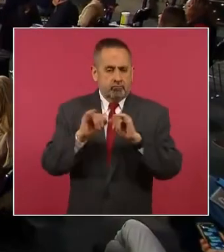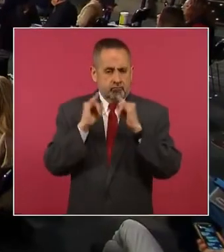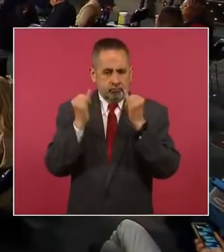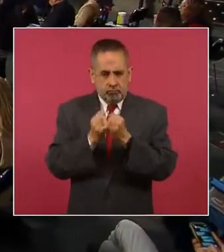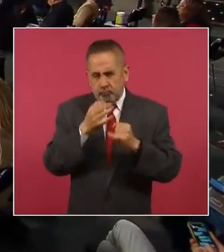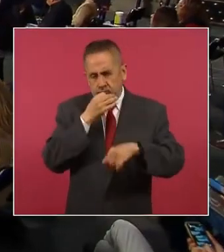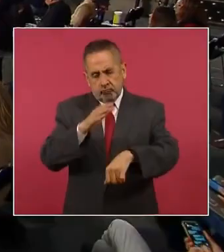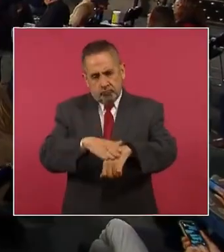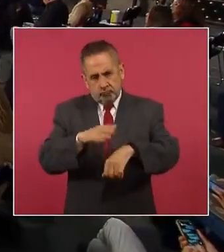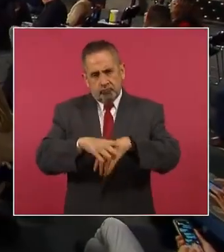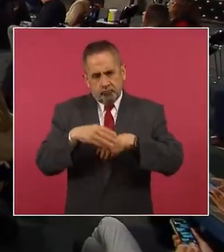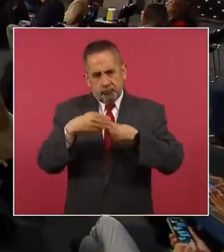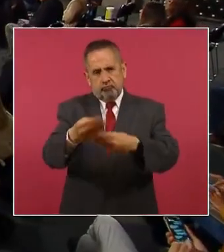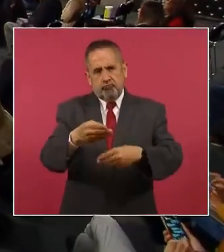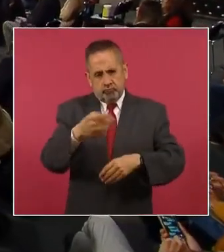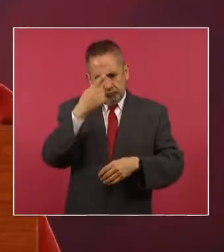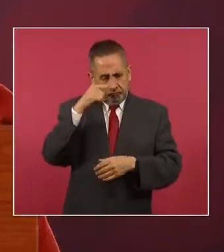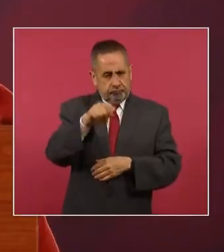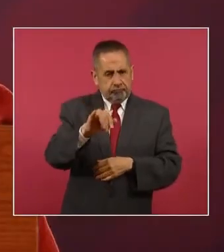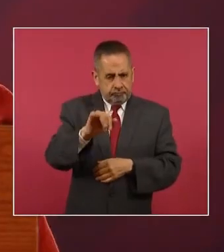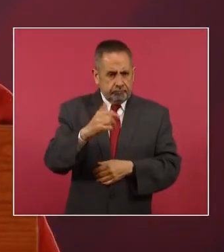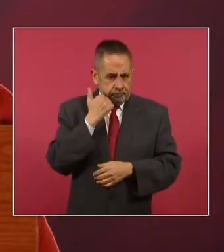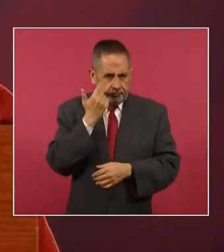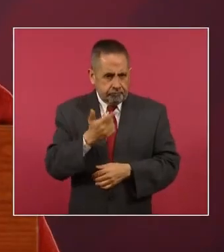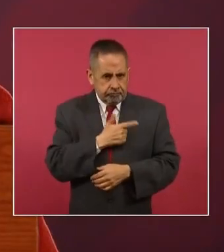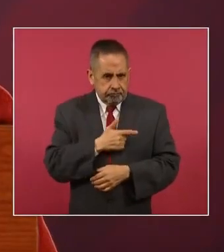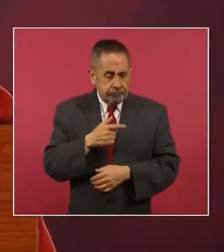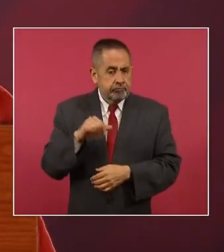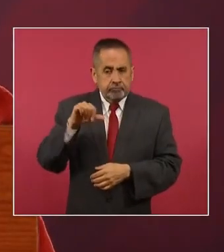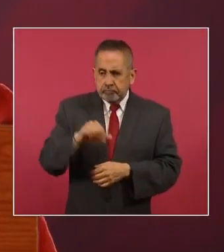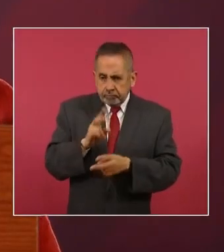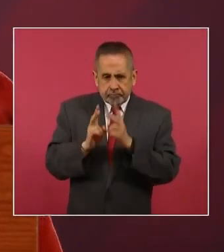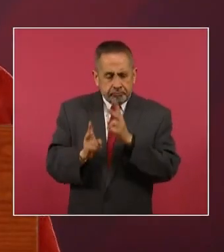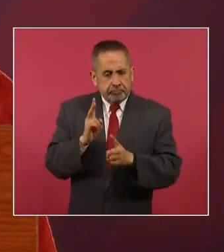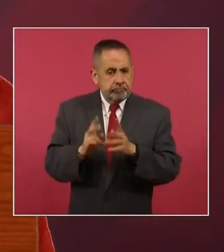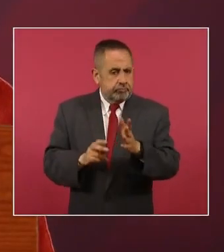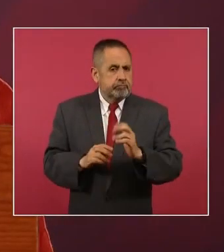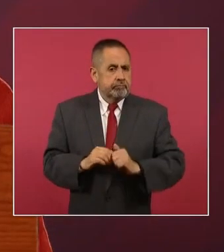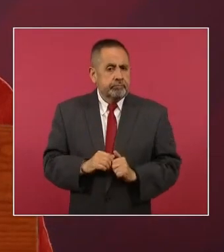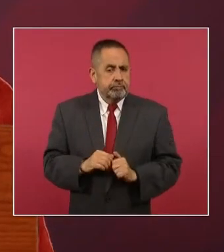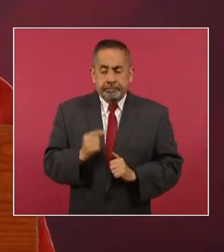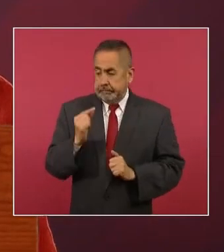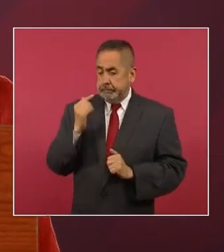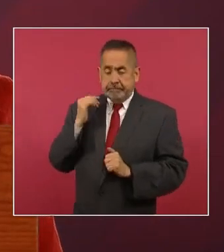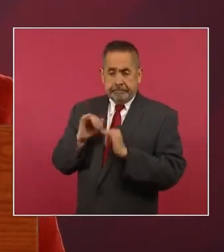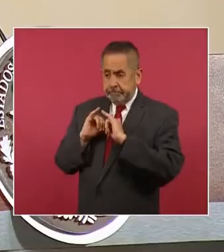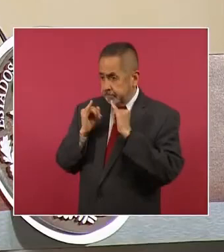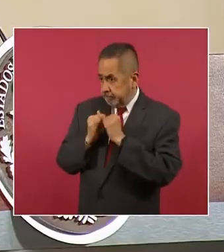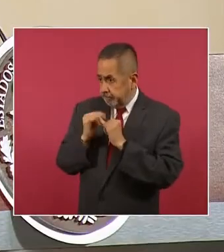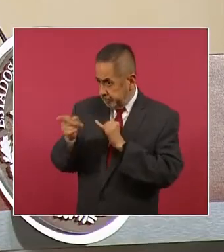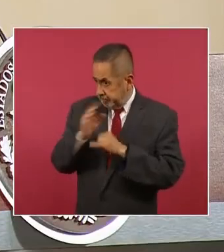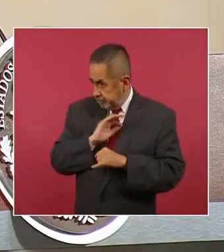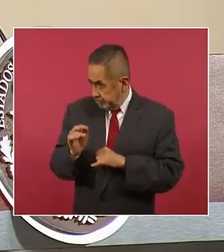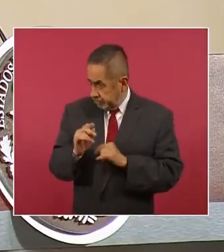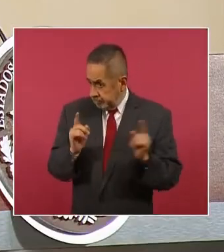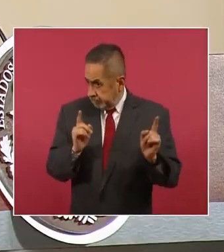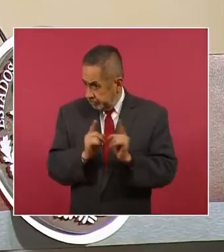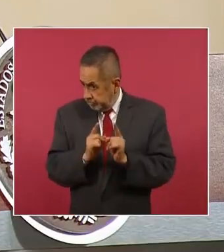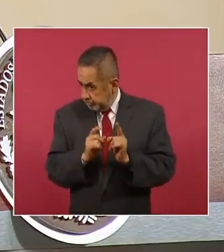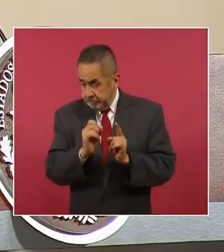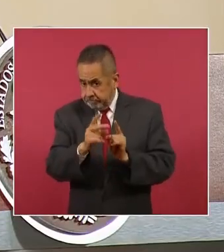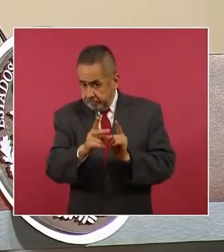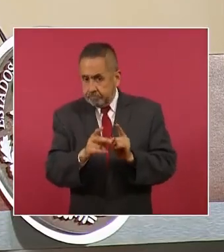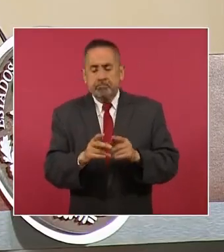eso queríamos transmitirle, así se vio en la reunión del Gabinete de